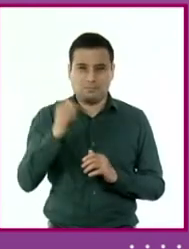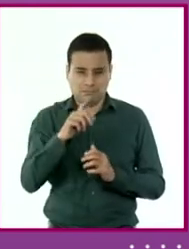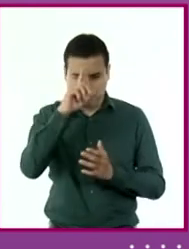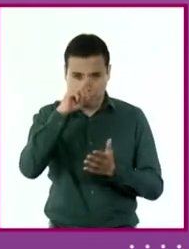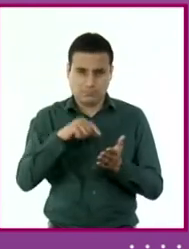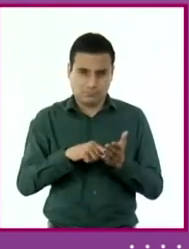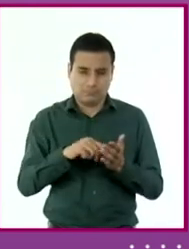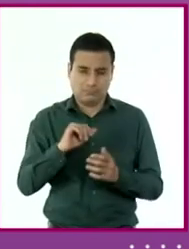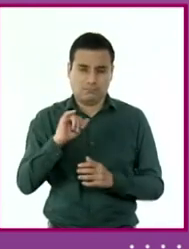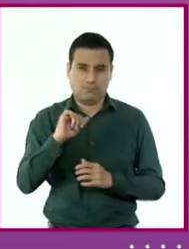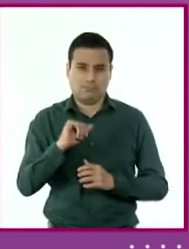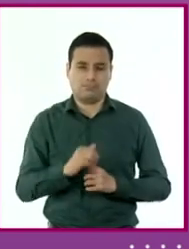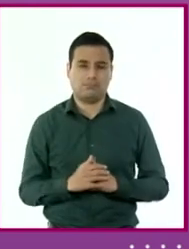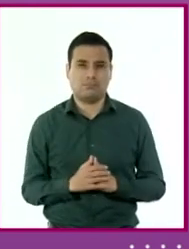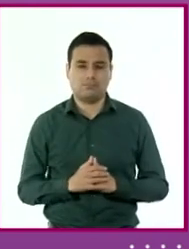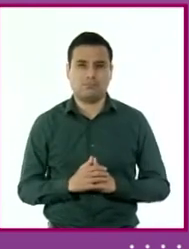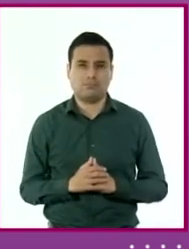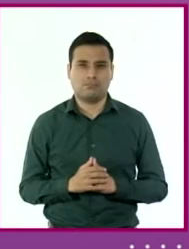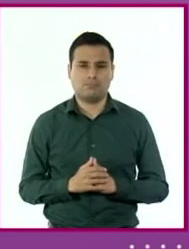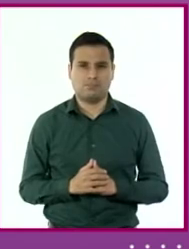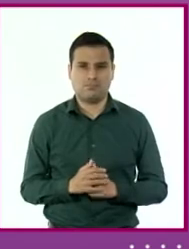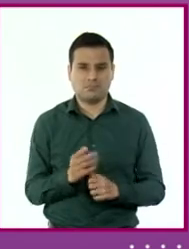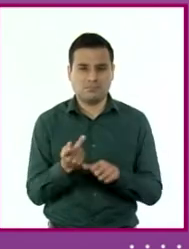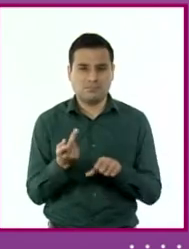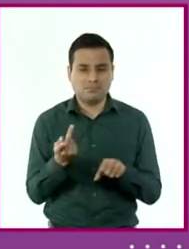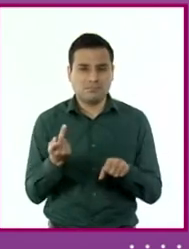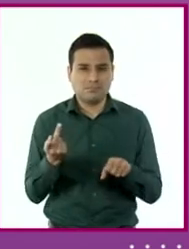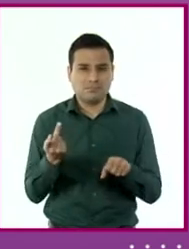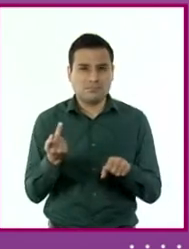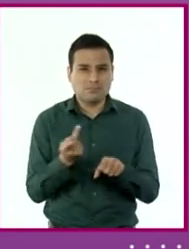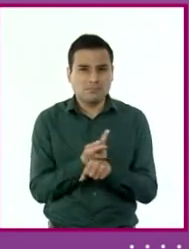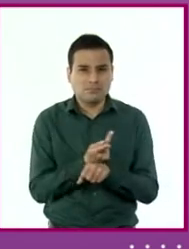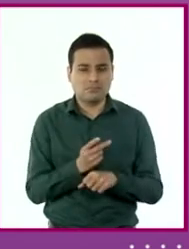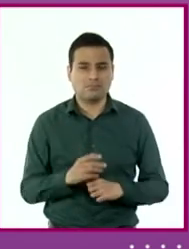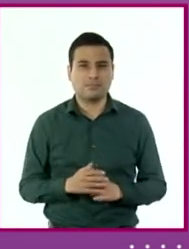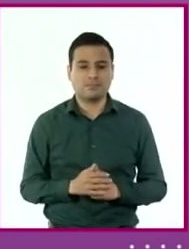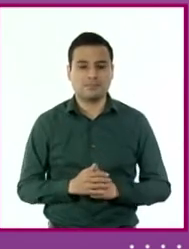sí. ¿Qué te pasa?